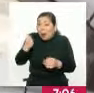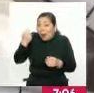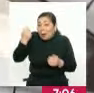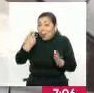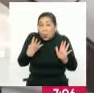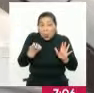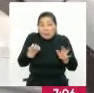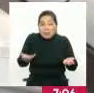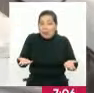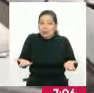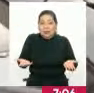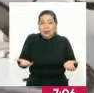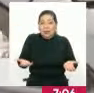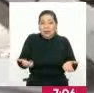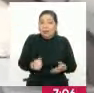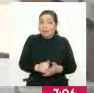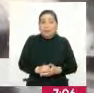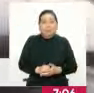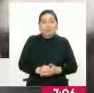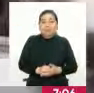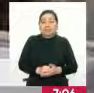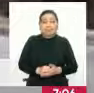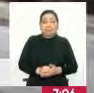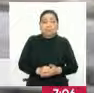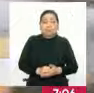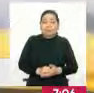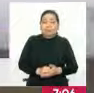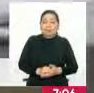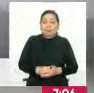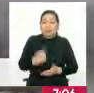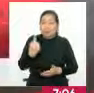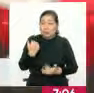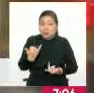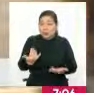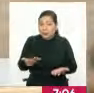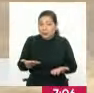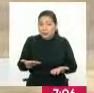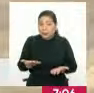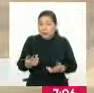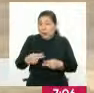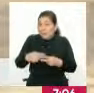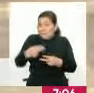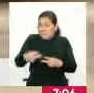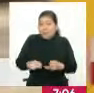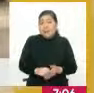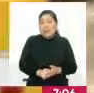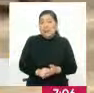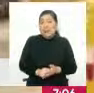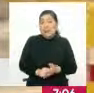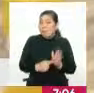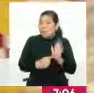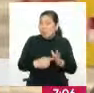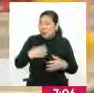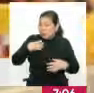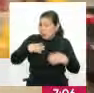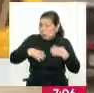Un abuso. Nicolás, como puedes observar, no solamente son los vecinos quienes muestran